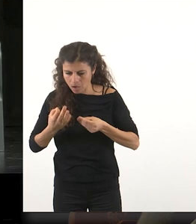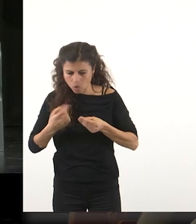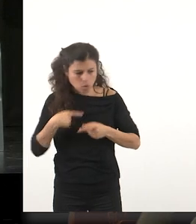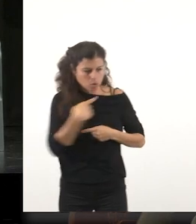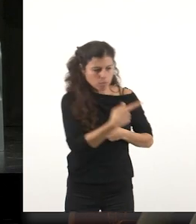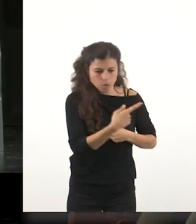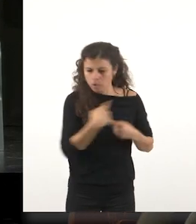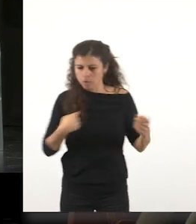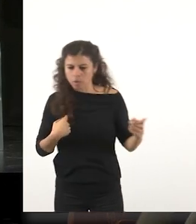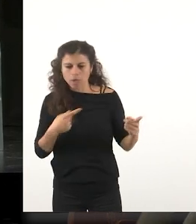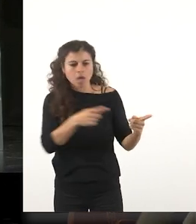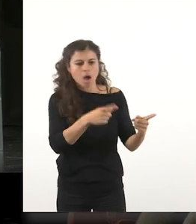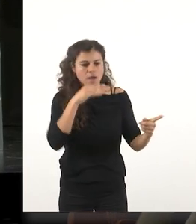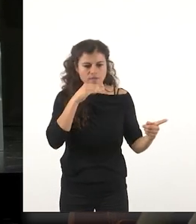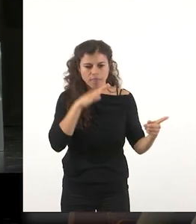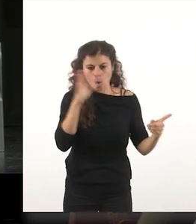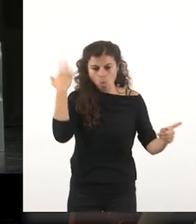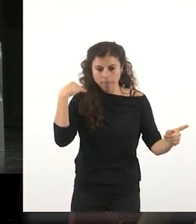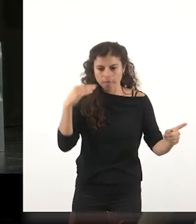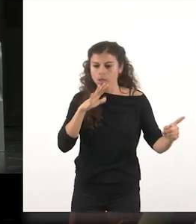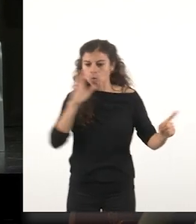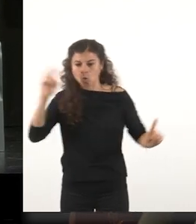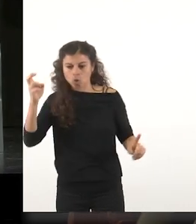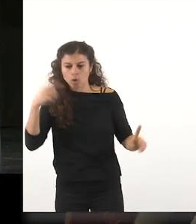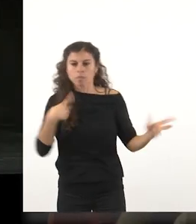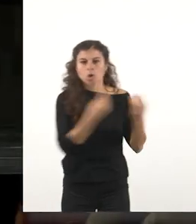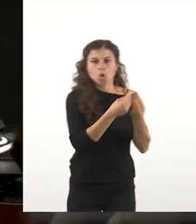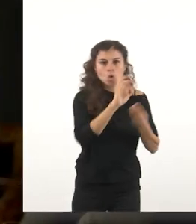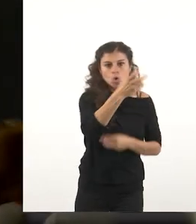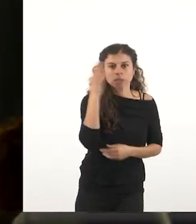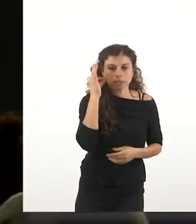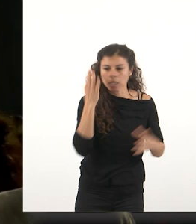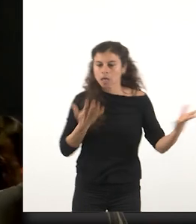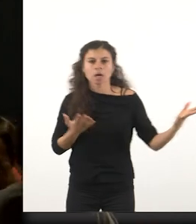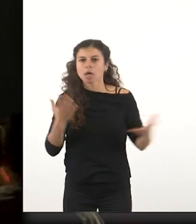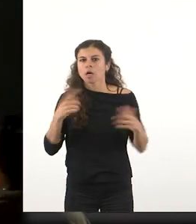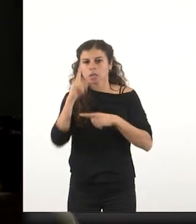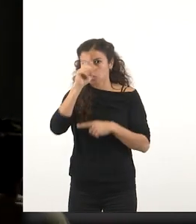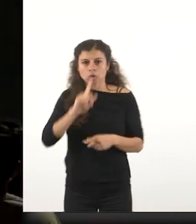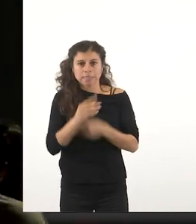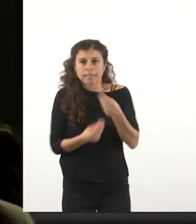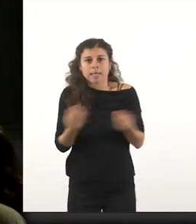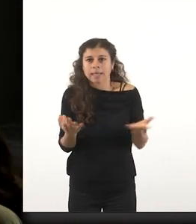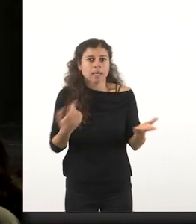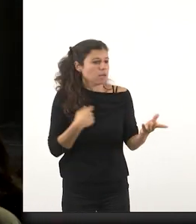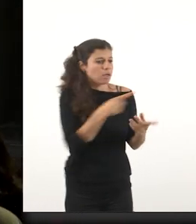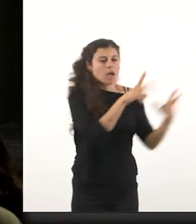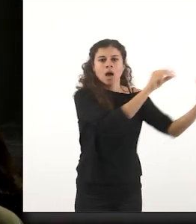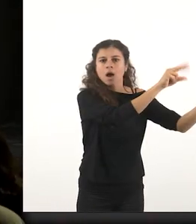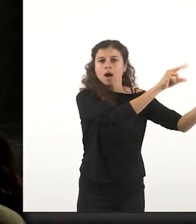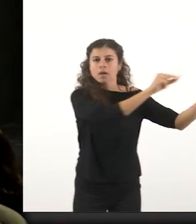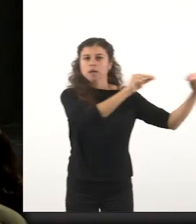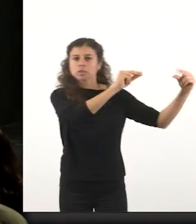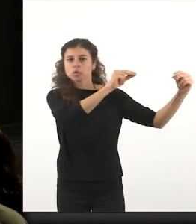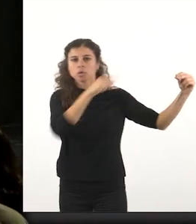chicas, se ha enfadado por lo de ayer, es por lo de antes, voy, no voy, me voy con las otras chicas. Al final tuve una decisión que digo, no sé, no me entero lo que están hablando, me entero de si él